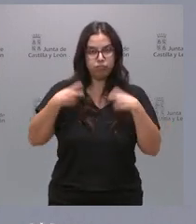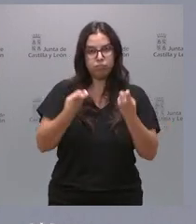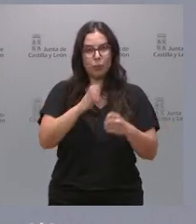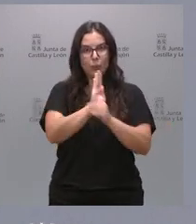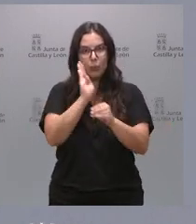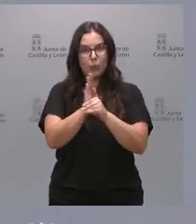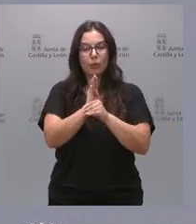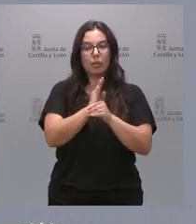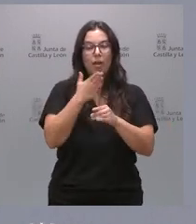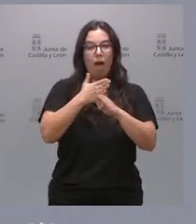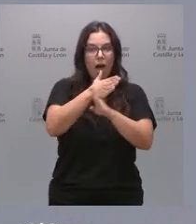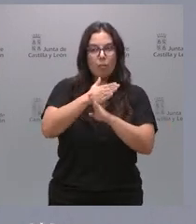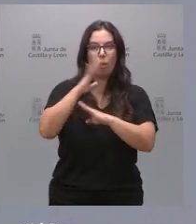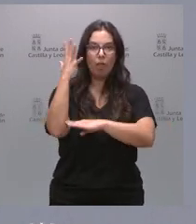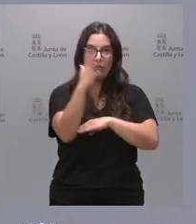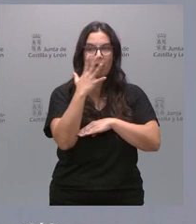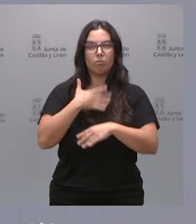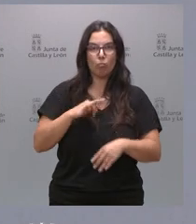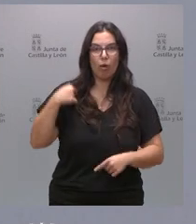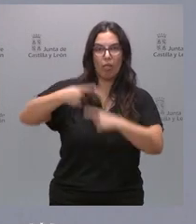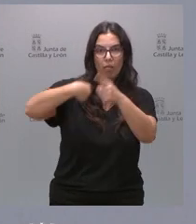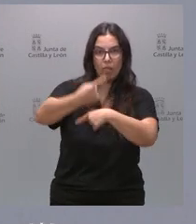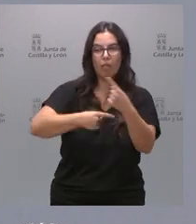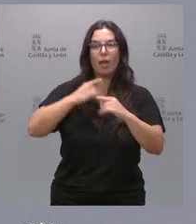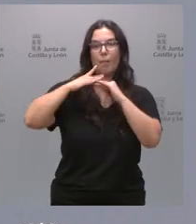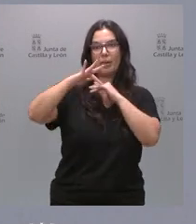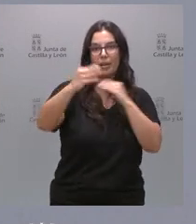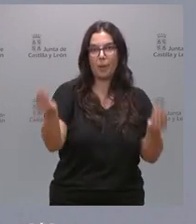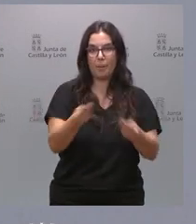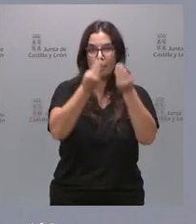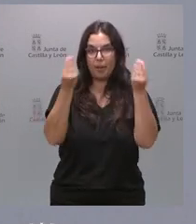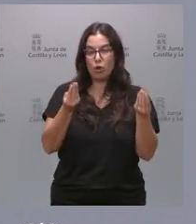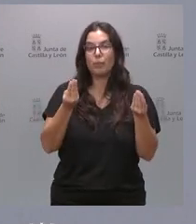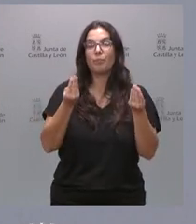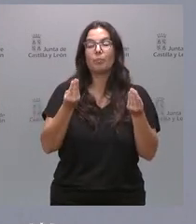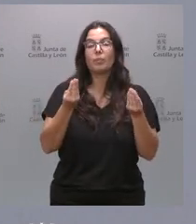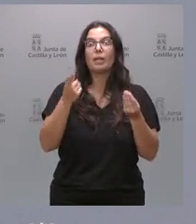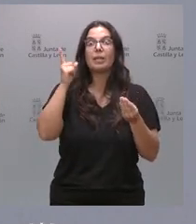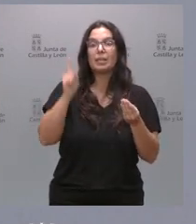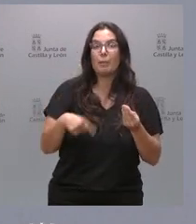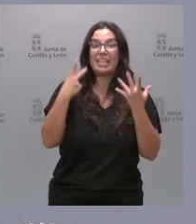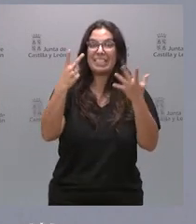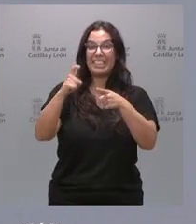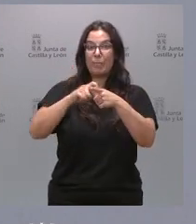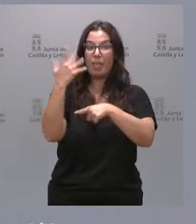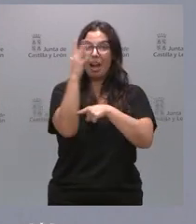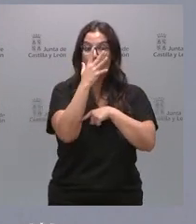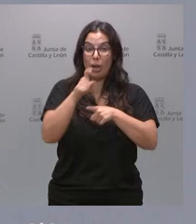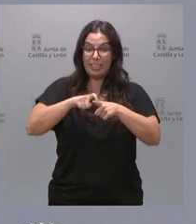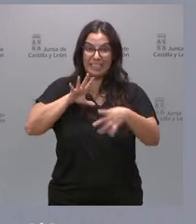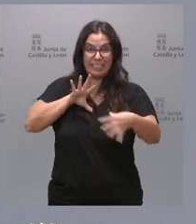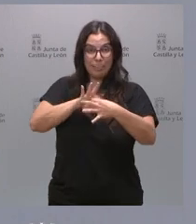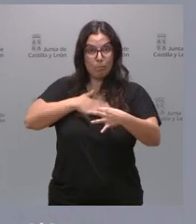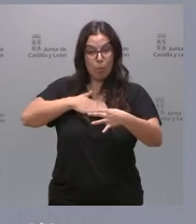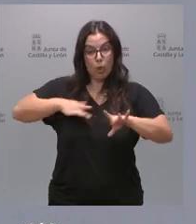de producción de madera y se mejora la calidad paisajística y además se produce la plantación de siete especies autóctonas tienen ustedes la relación de